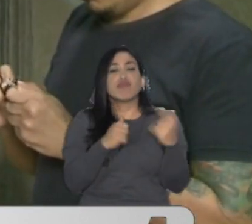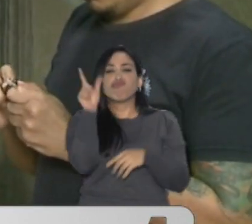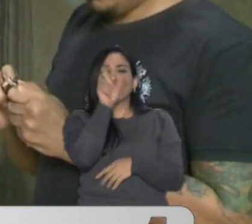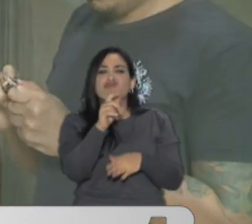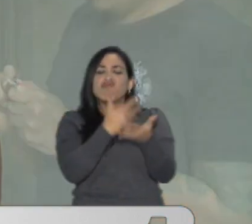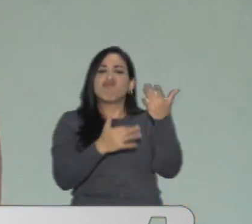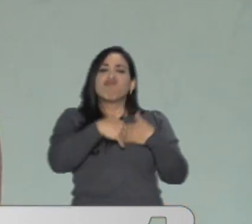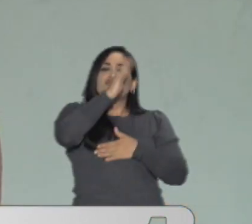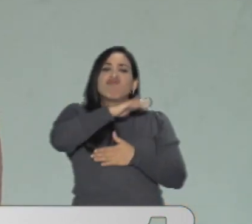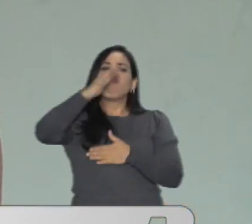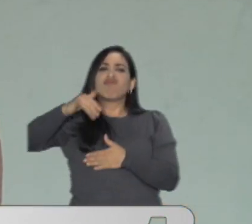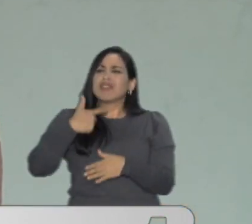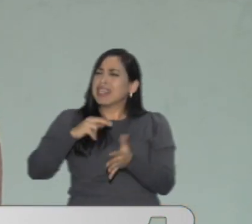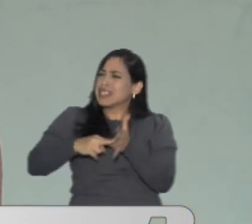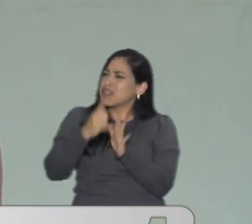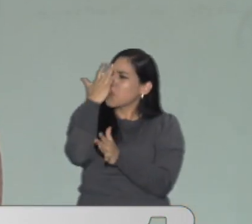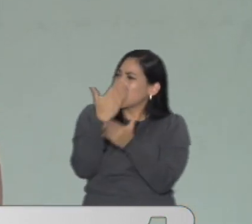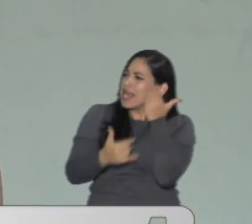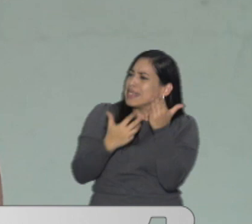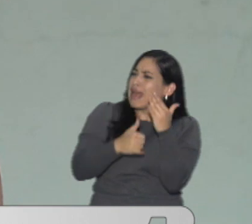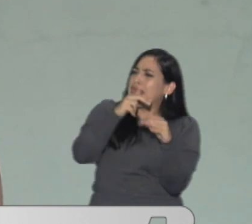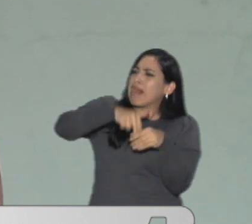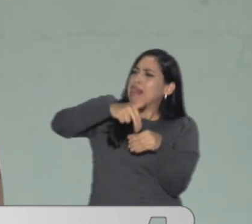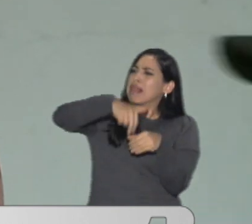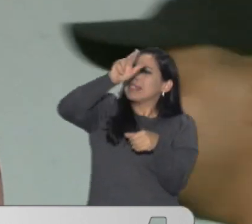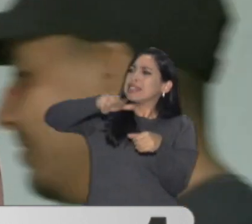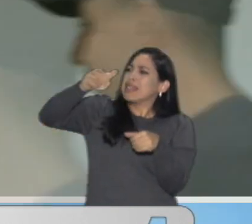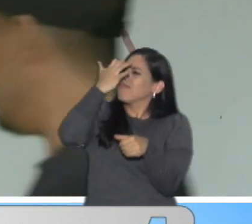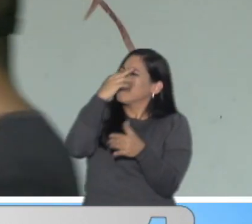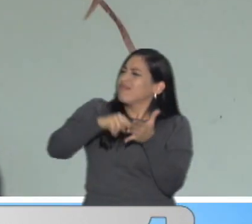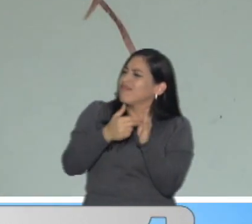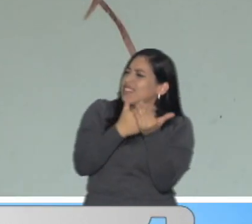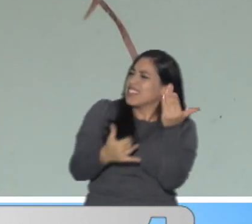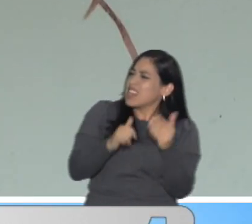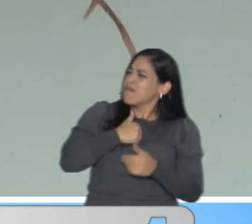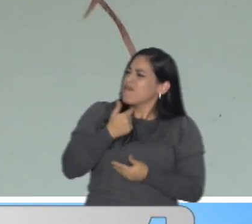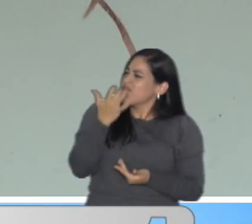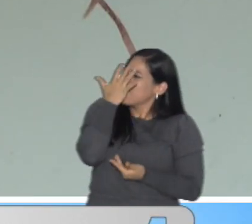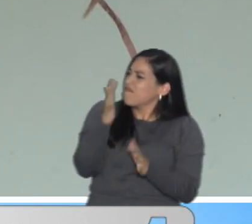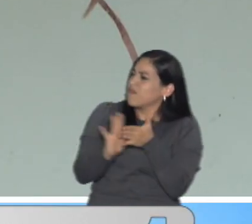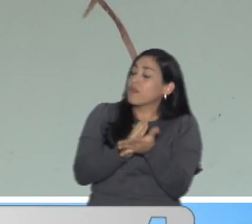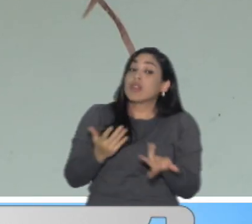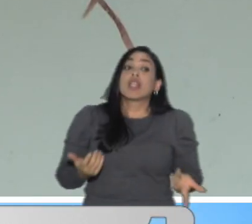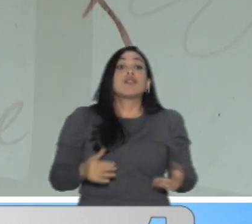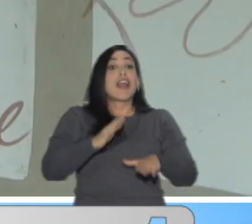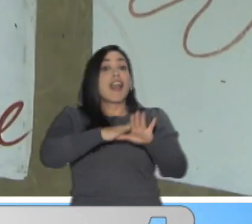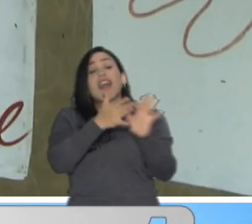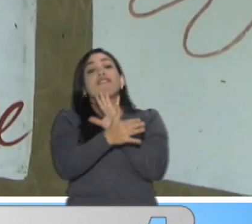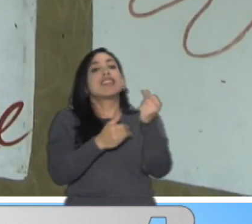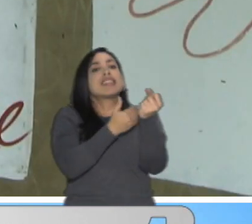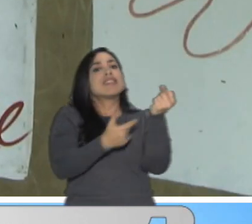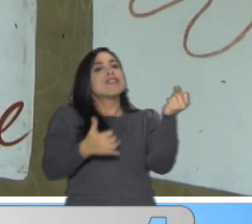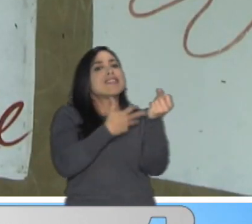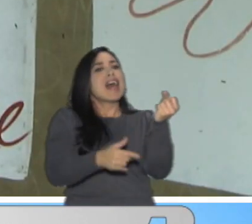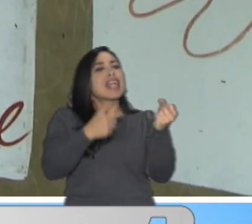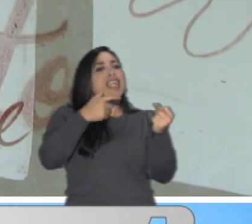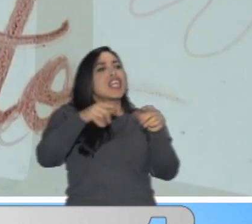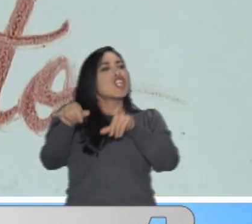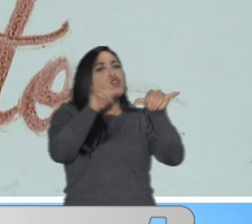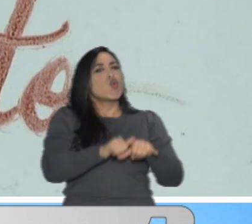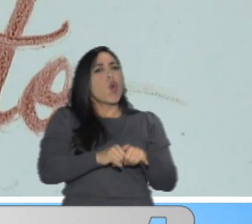decide pintarlo con sangre y qué significa? Primero que todo, con sangre, porque, o sea, es un material que genera polémica